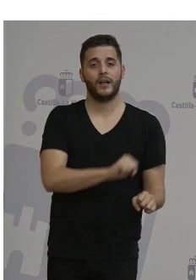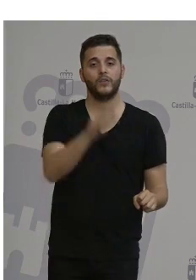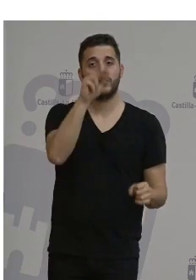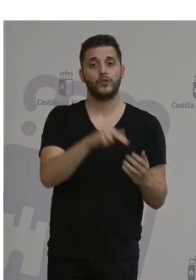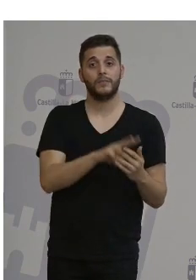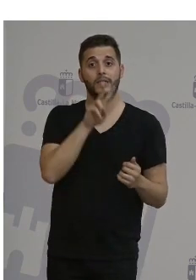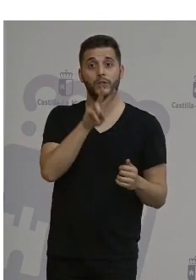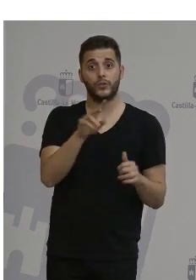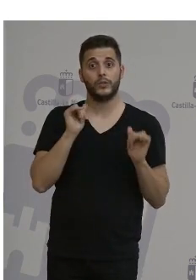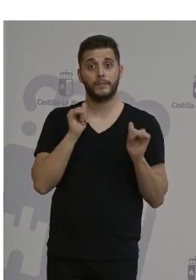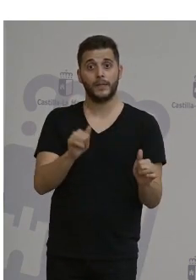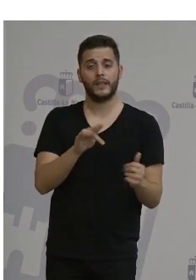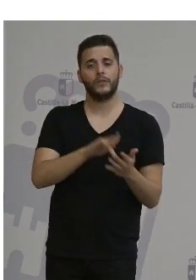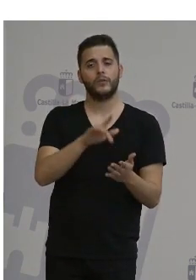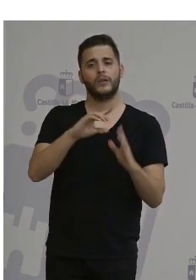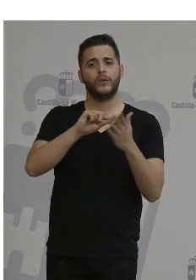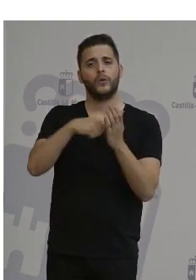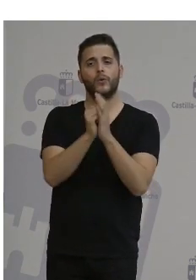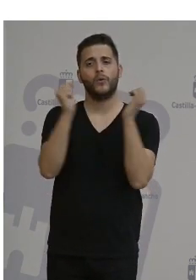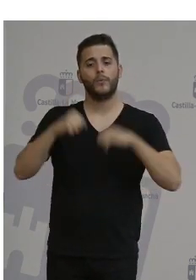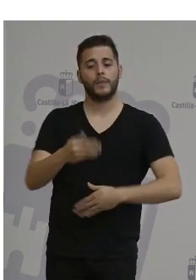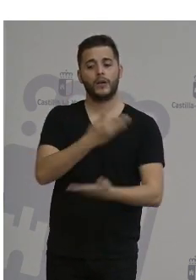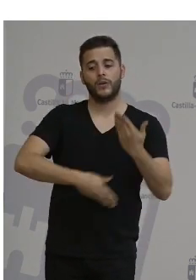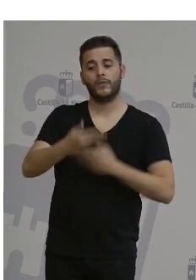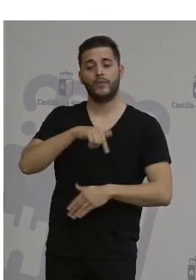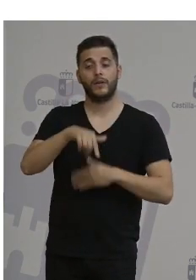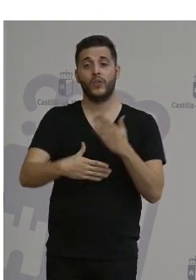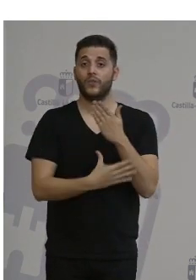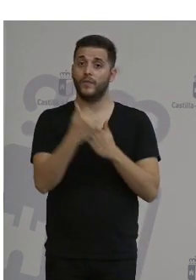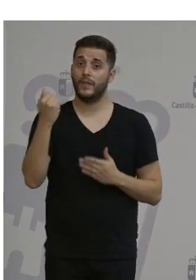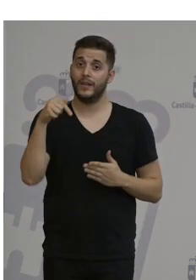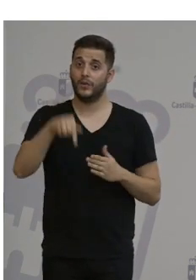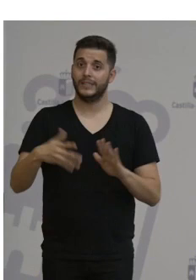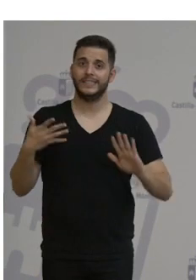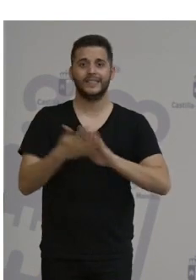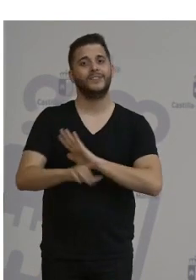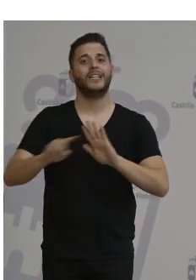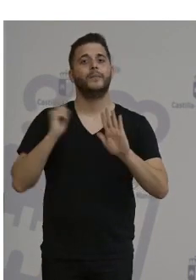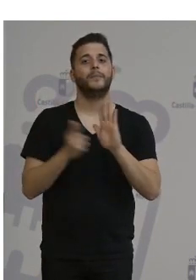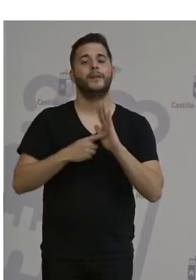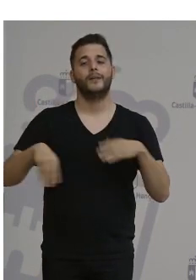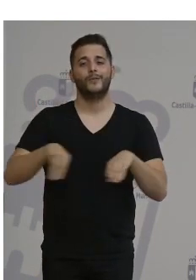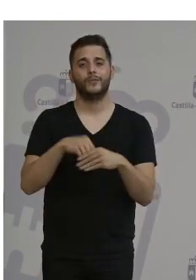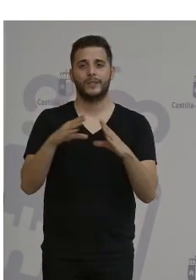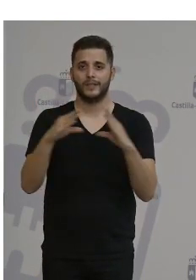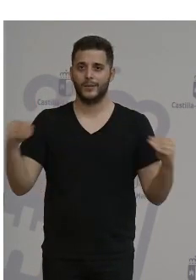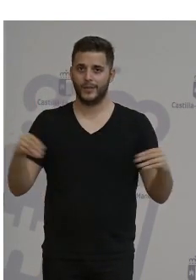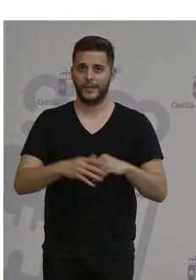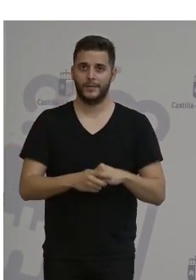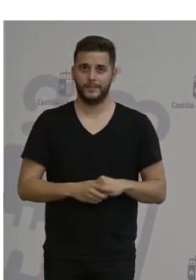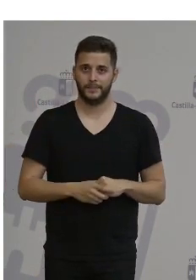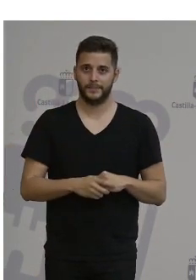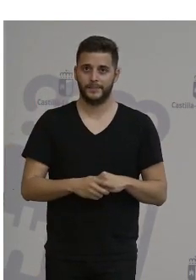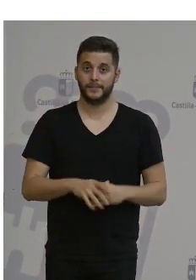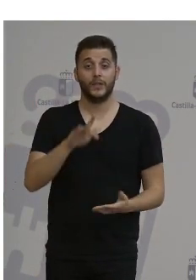con un convenio de colaboración con la federación que hoy es Plena Inclusión Andalucía. A través de